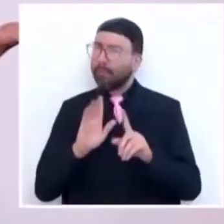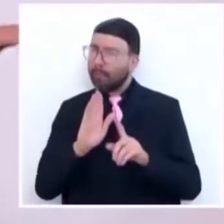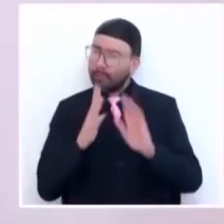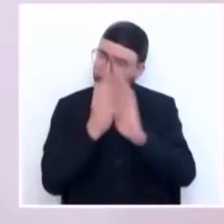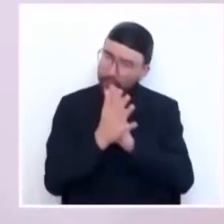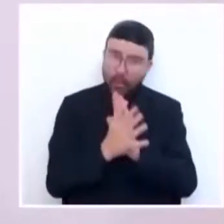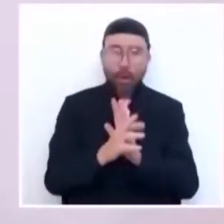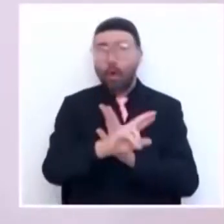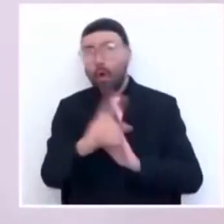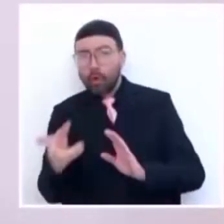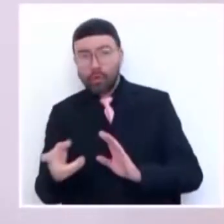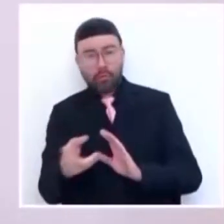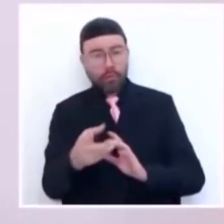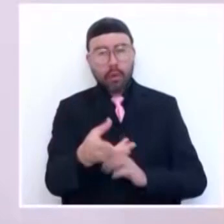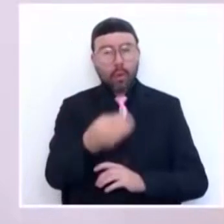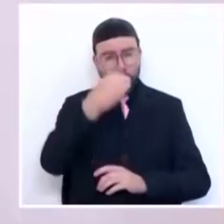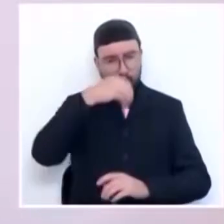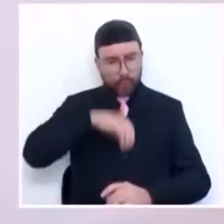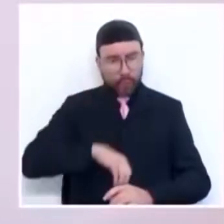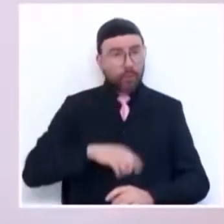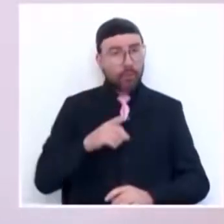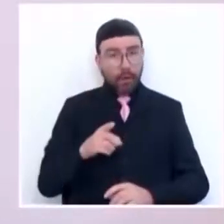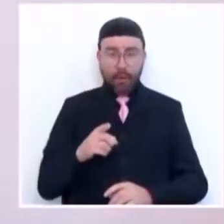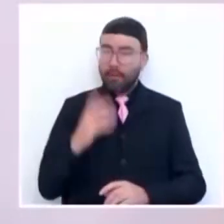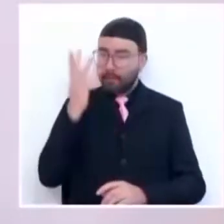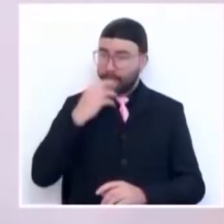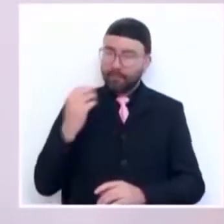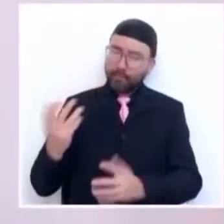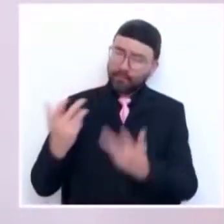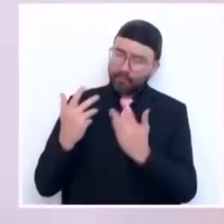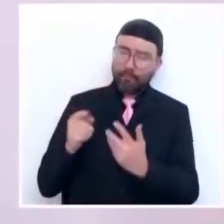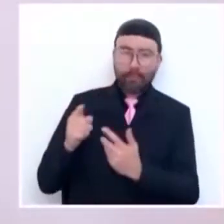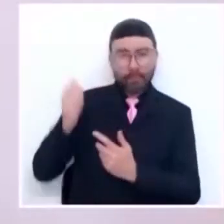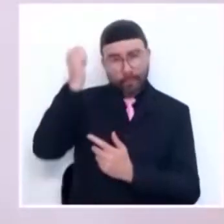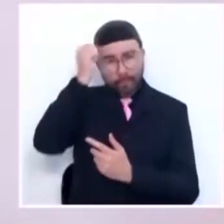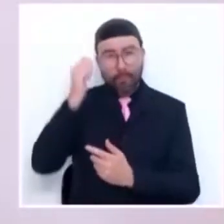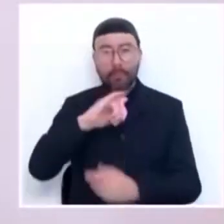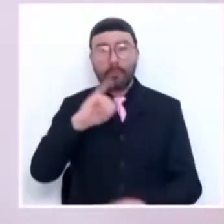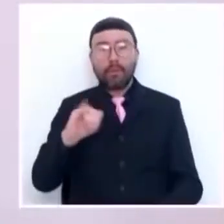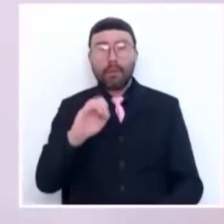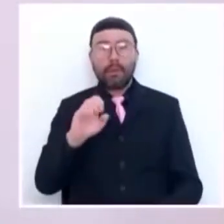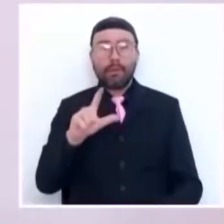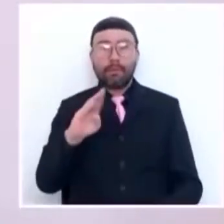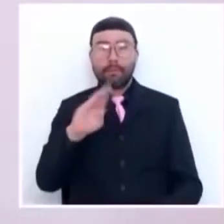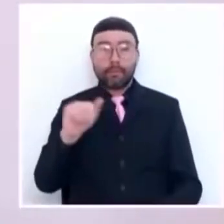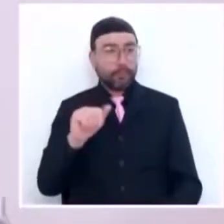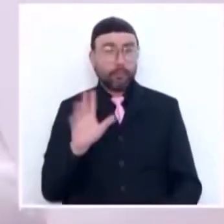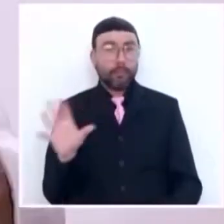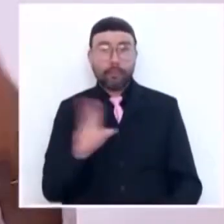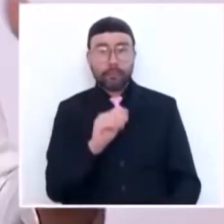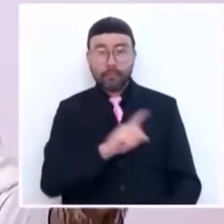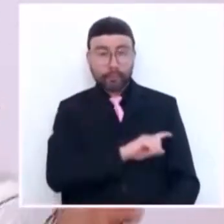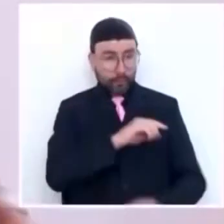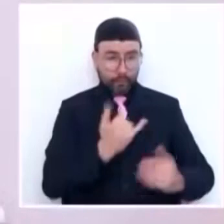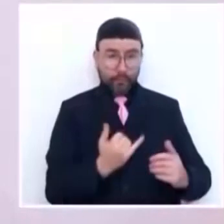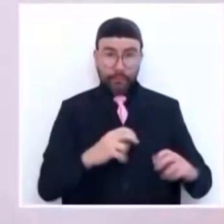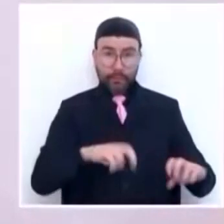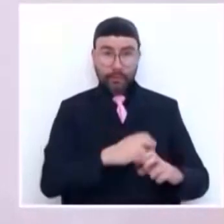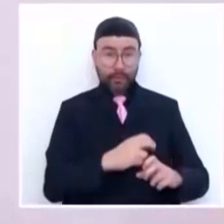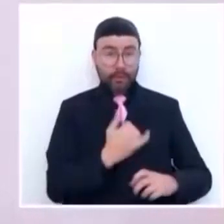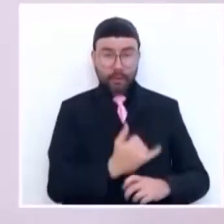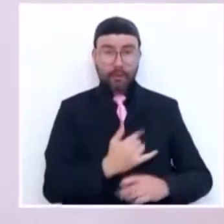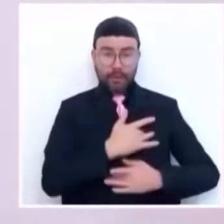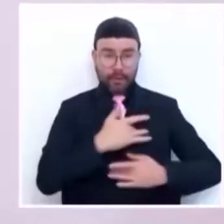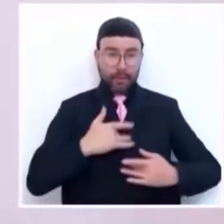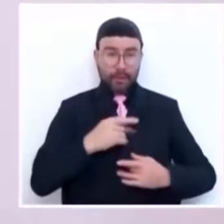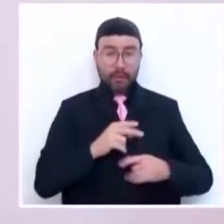otro concepto, además porque fue un tema muy lindo que nos dio de capacitación el maestro Yelva a todos los funcionarios de nuestra compañía de